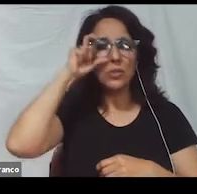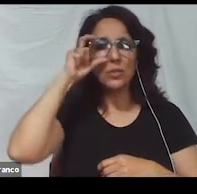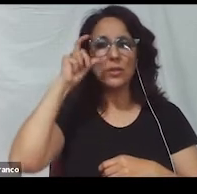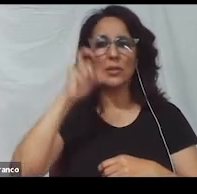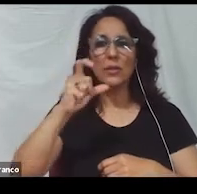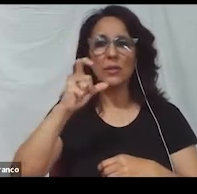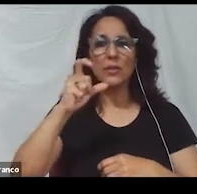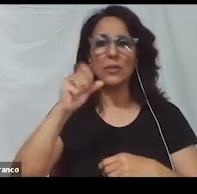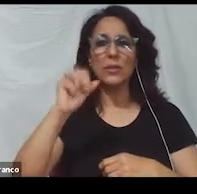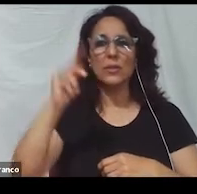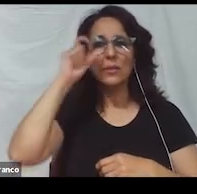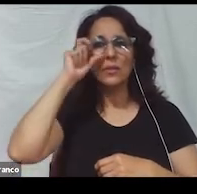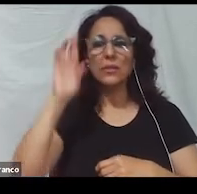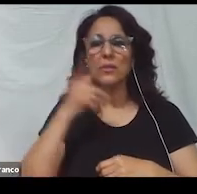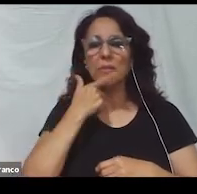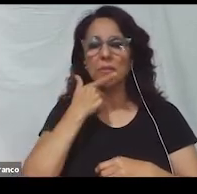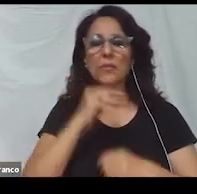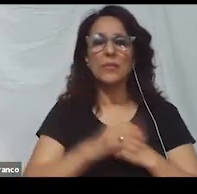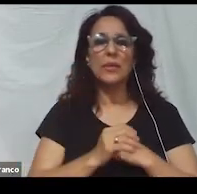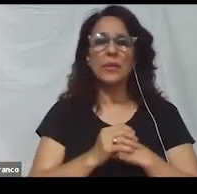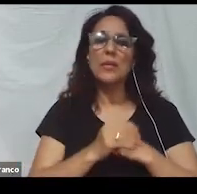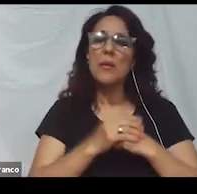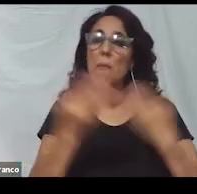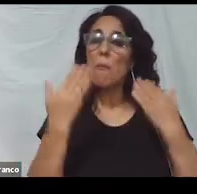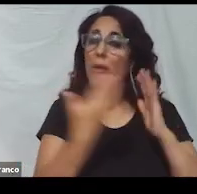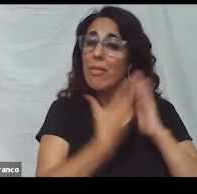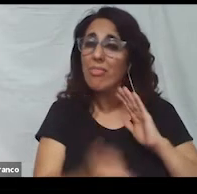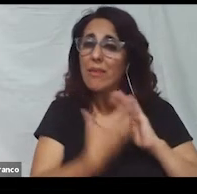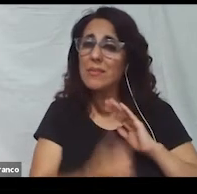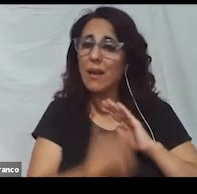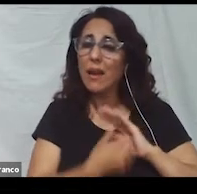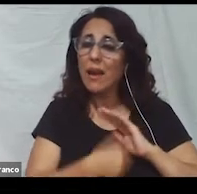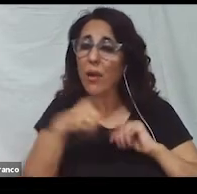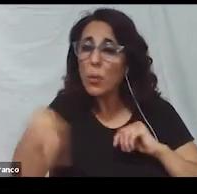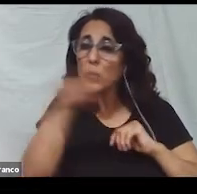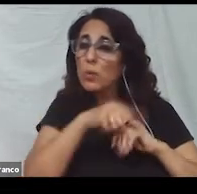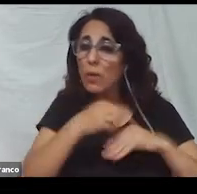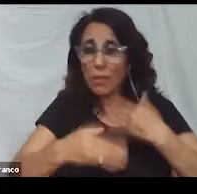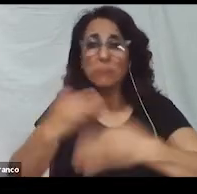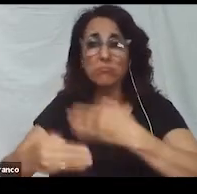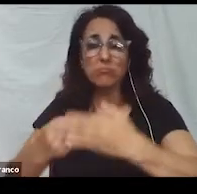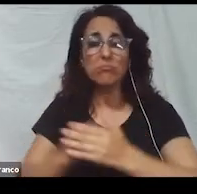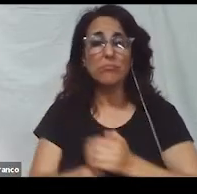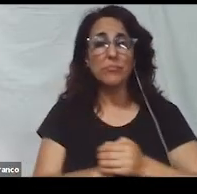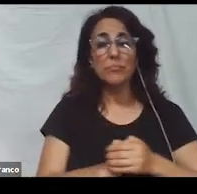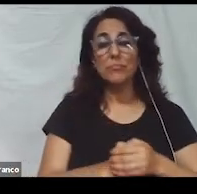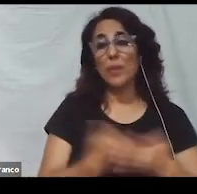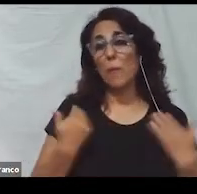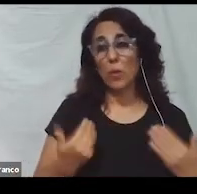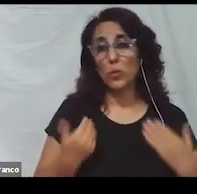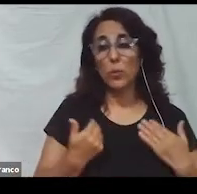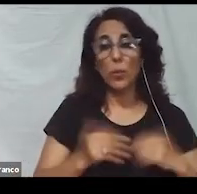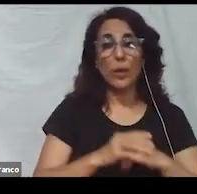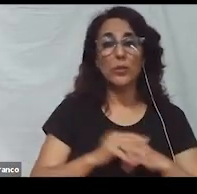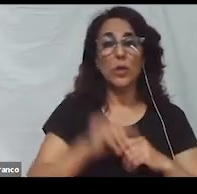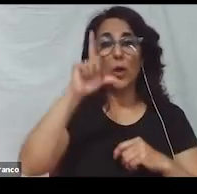contraste, también en la web de recursos hay varios que pueden descargar y usar ustedes mismos. Y por supuesto, el lector